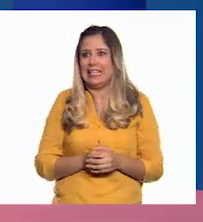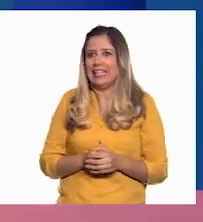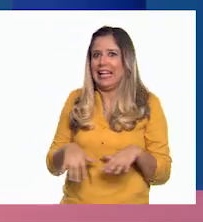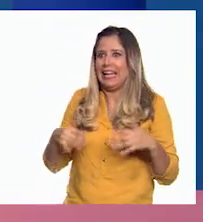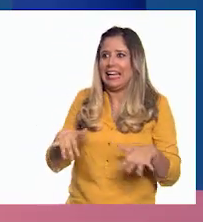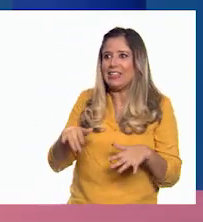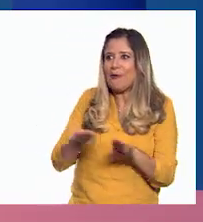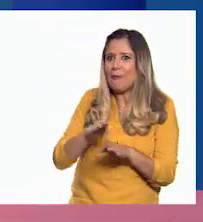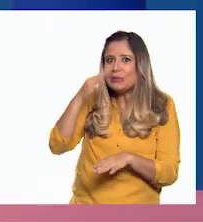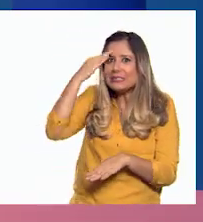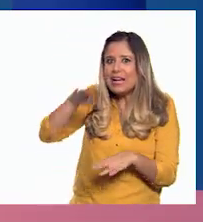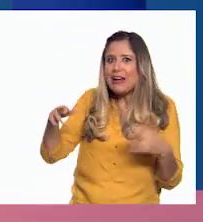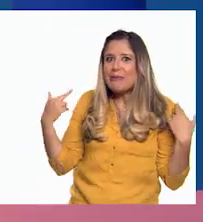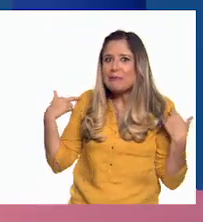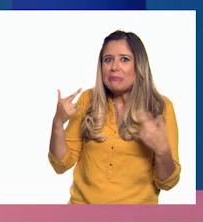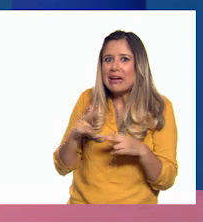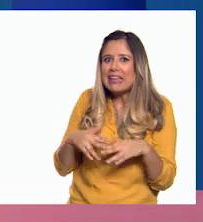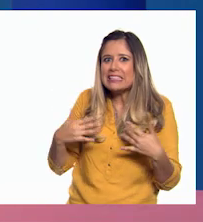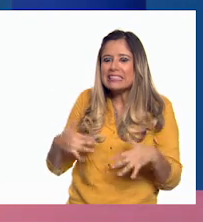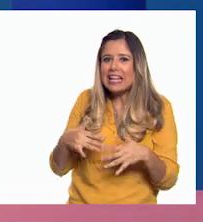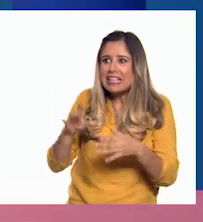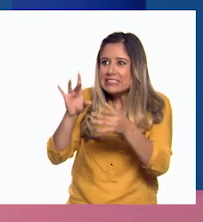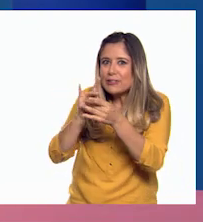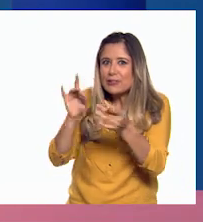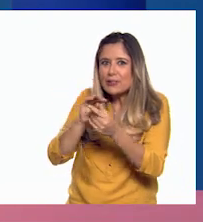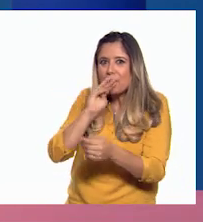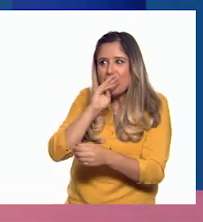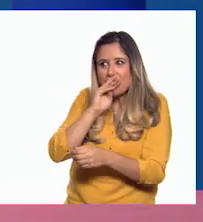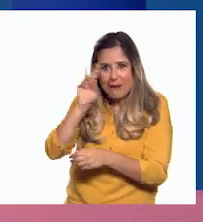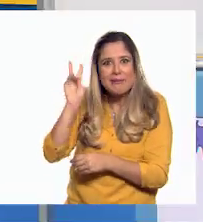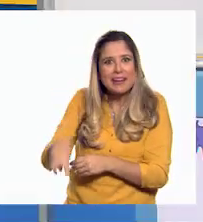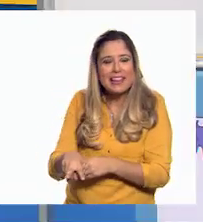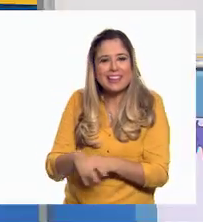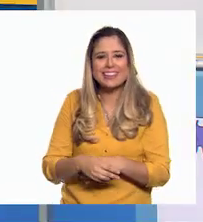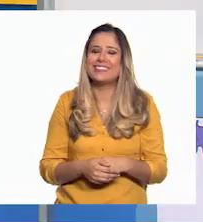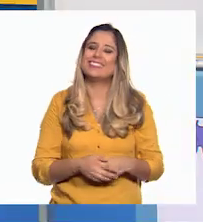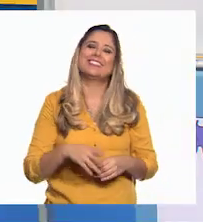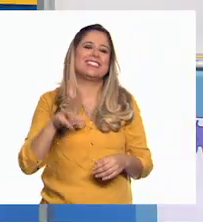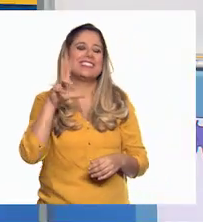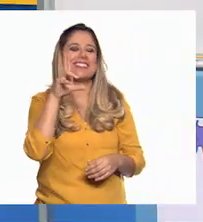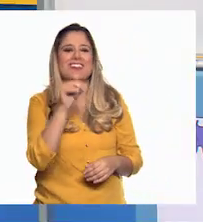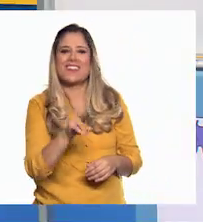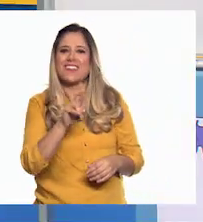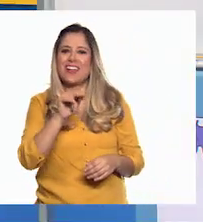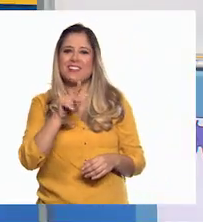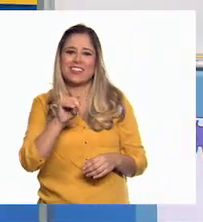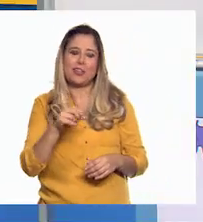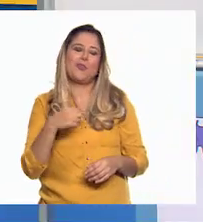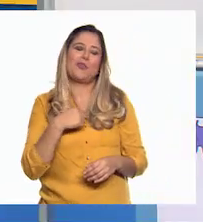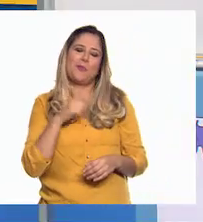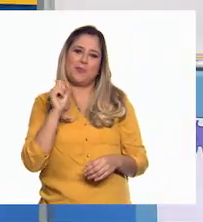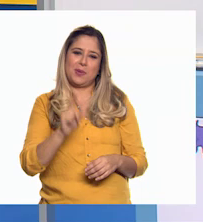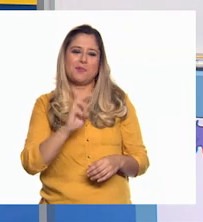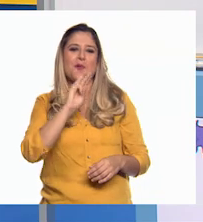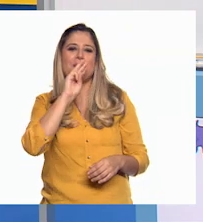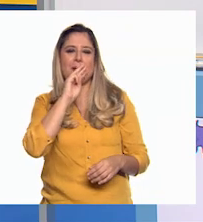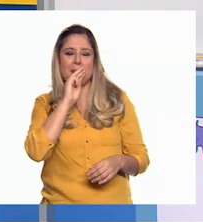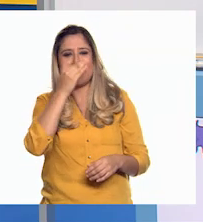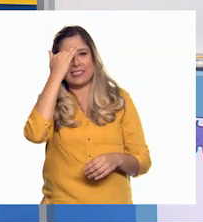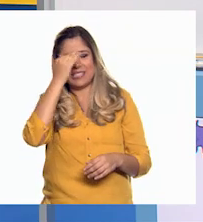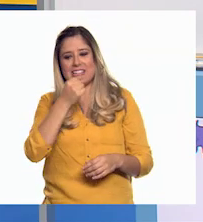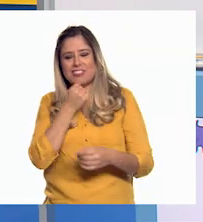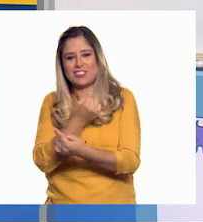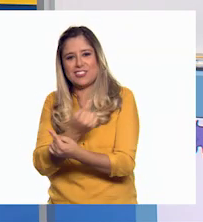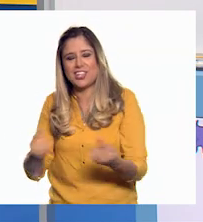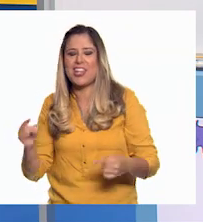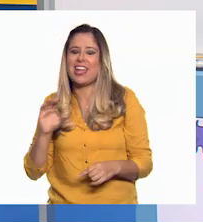sabe, maestra? Se lo contó mi mamá, seguro. No, Raulito, pero yo también soy mamá y sé que a las niñas y a los